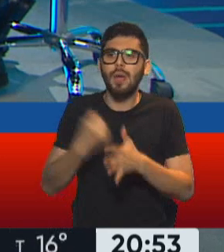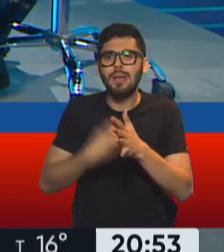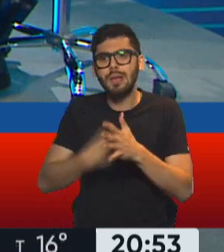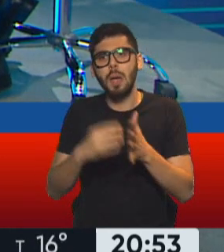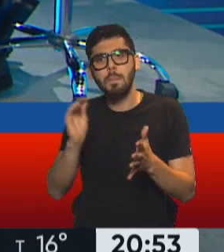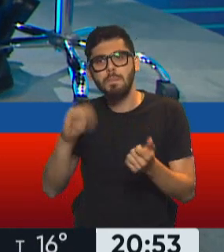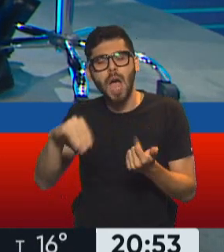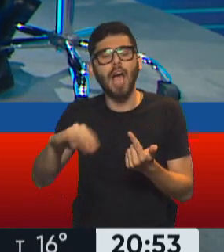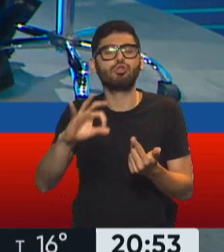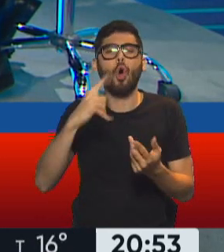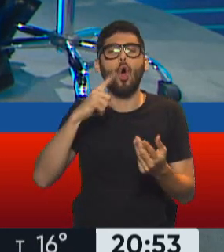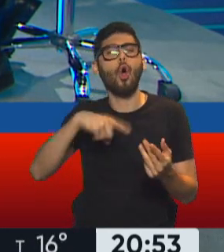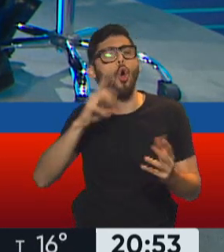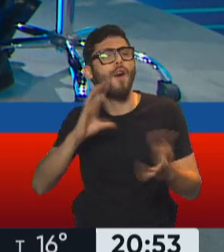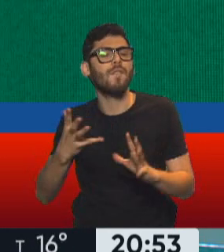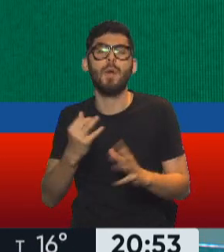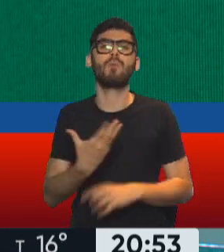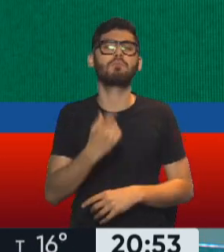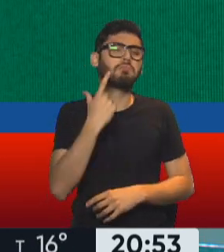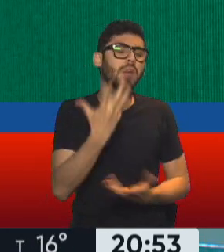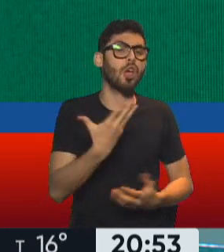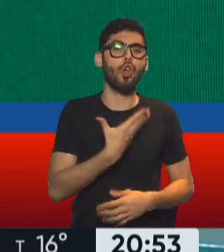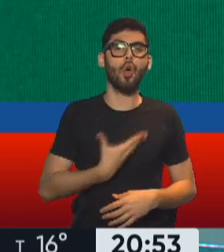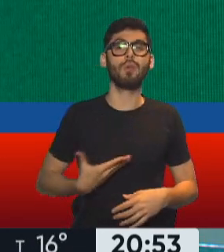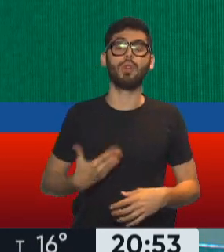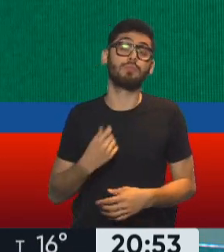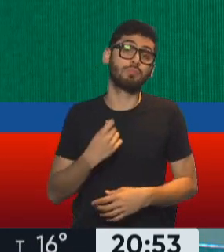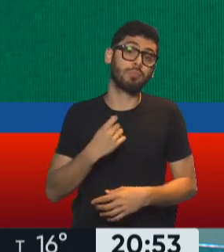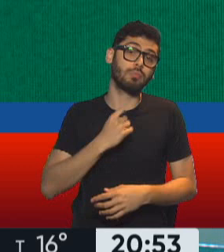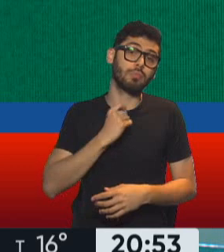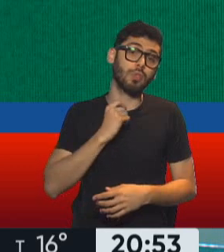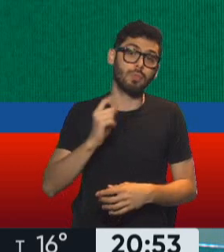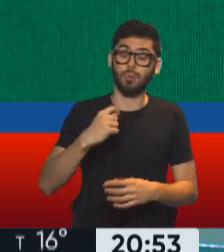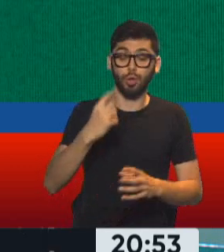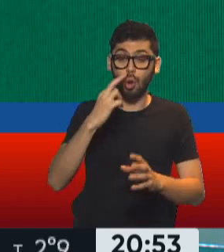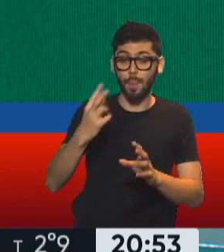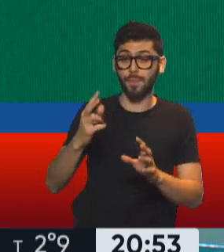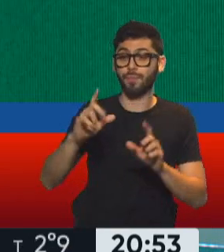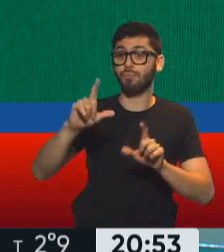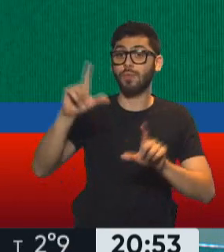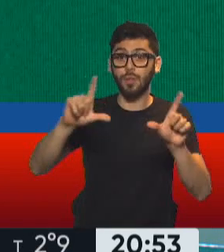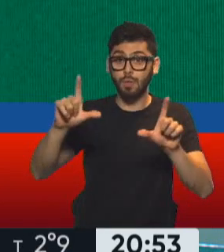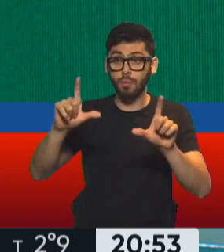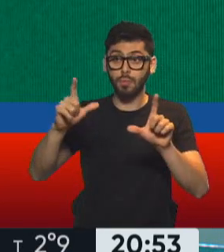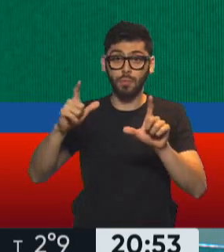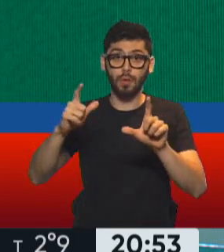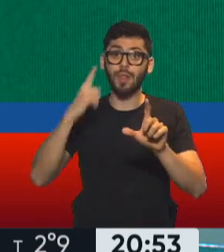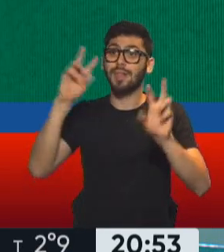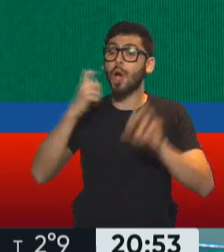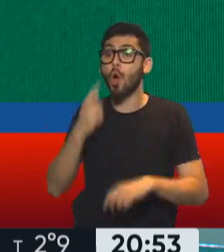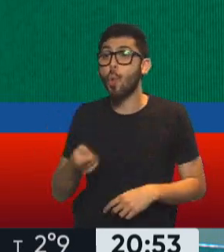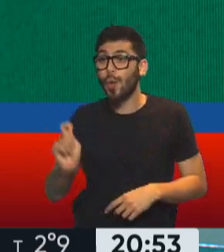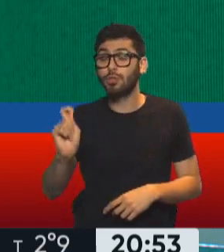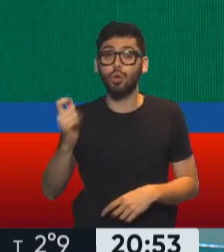de estrategia. ¿Qué tiene que hacer el gobierno para que no ocurra lo que termina sucediendo? Por ejemplo, si miro las telecomunicaciones, se judicializó el tema